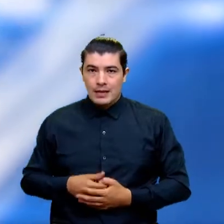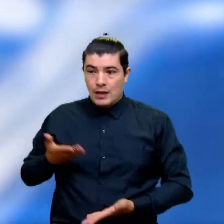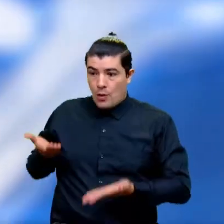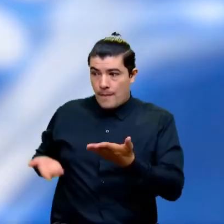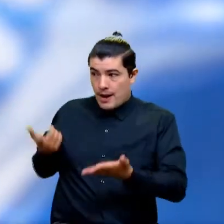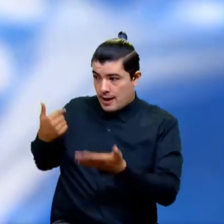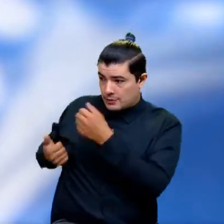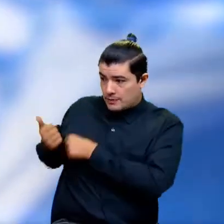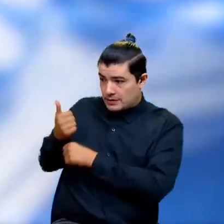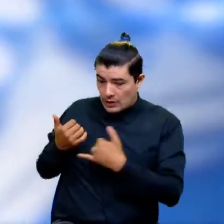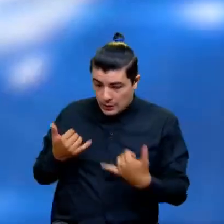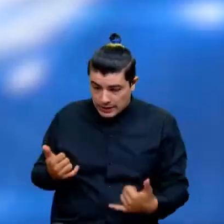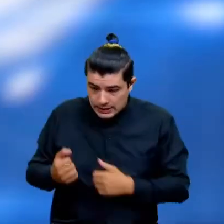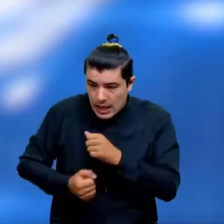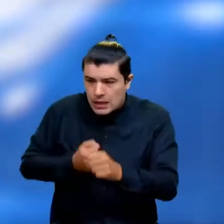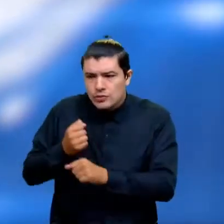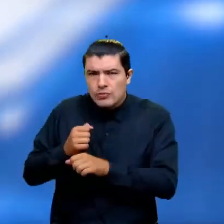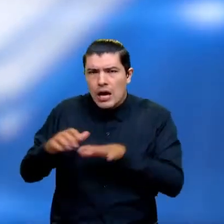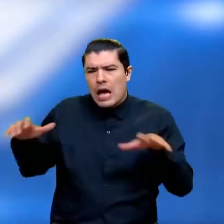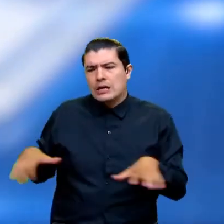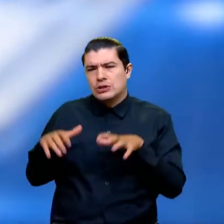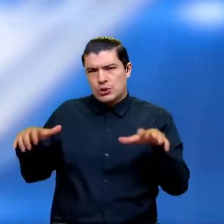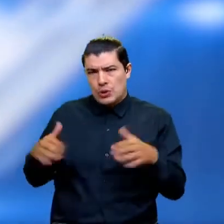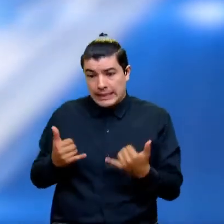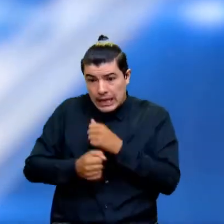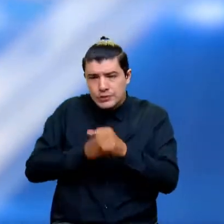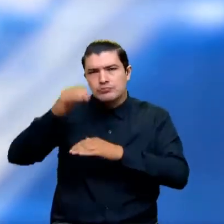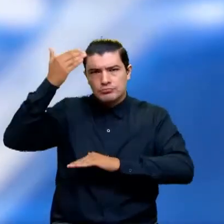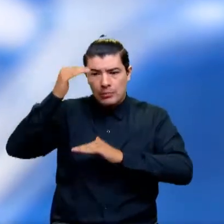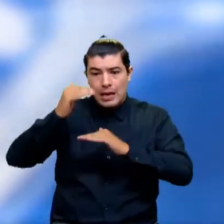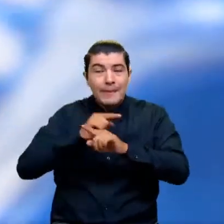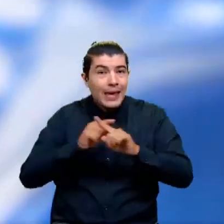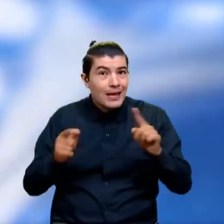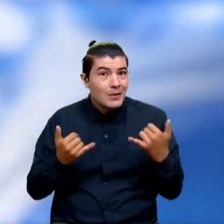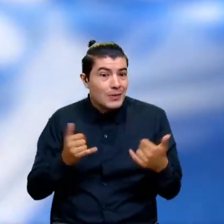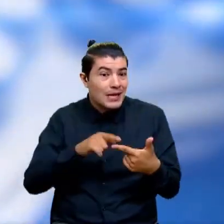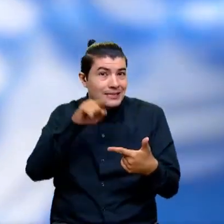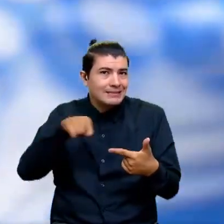anterior han presentado un índice de reducción. Sin embargo, la cifra sigue preocupando a las autoridades.